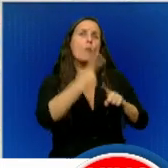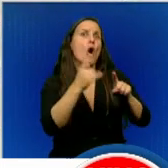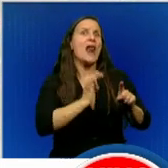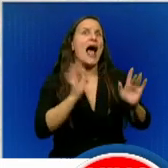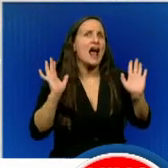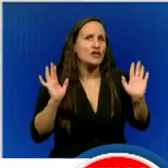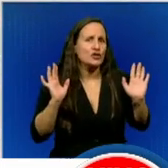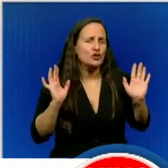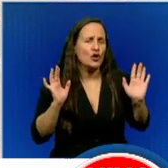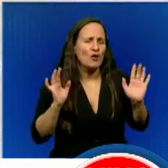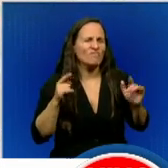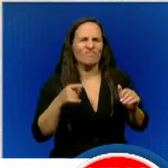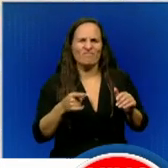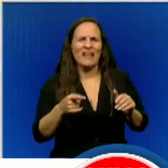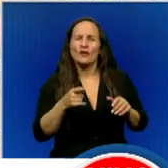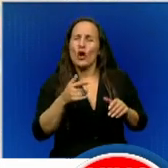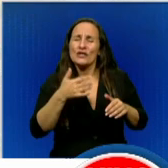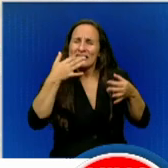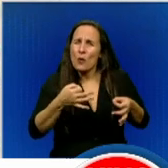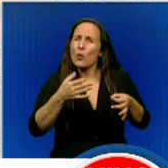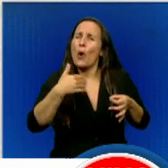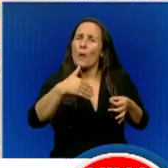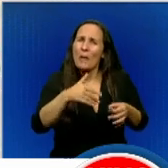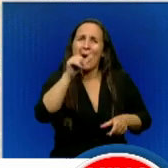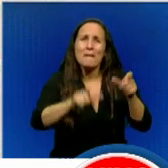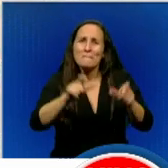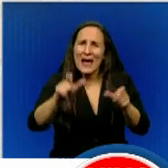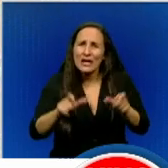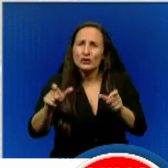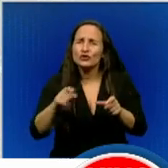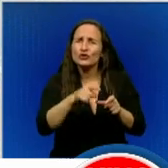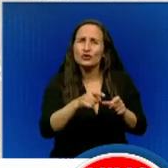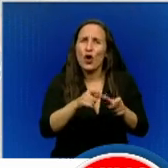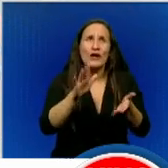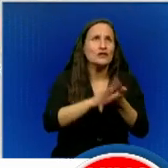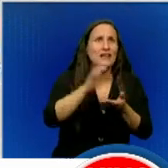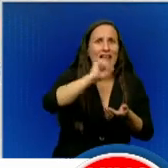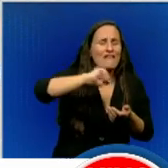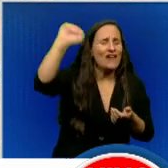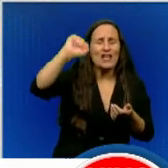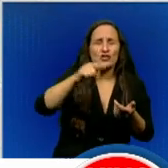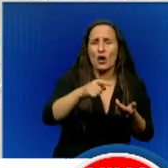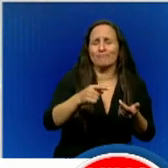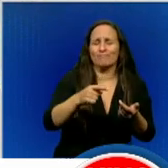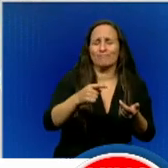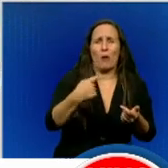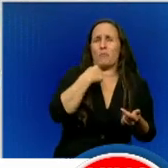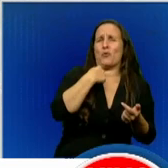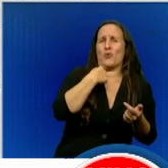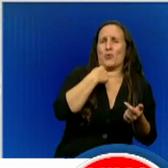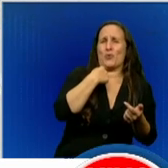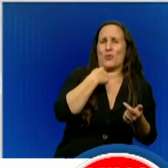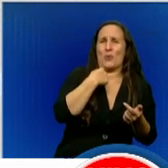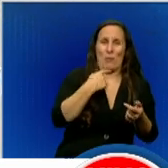surge evidente que esto llevará a que los sujetos queden menos cubierto el efecto inflacionario si la fecha de cierre